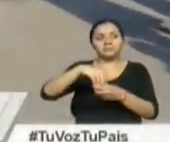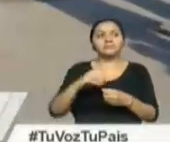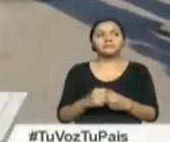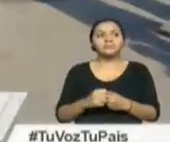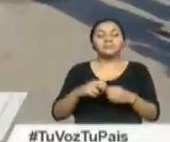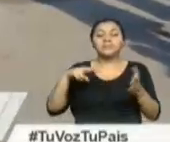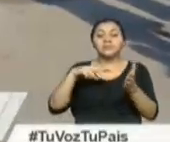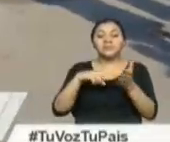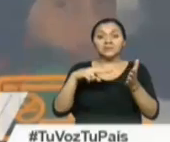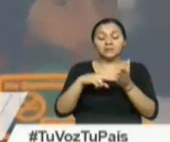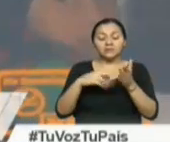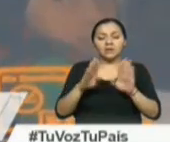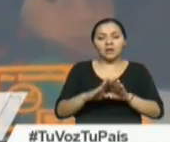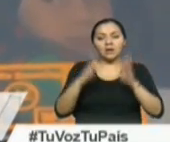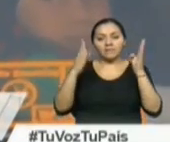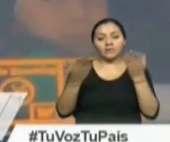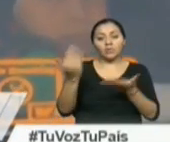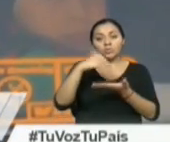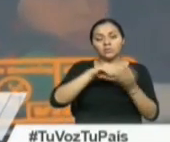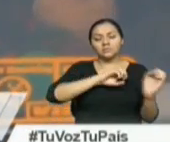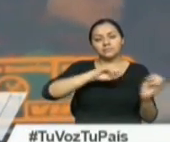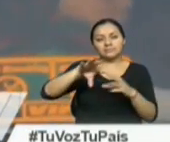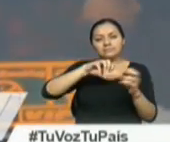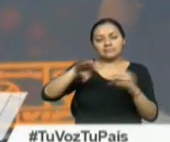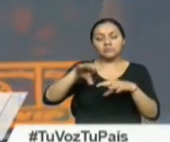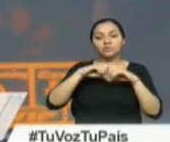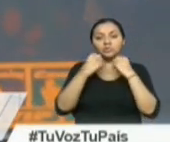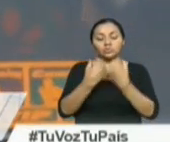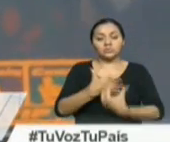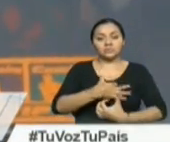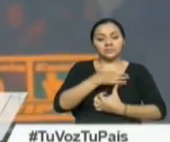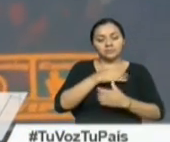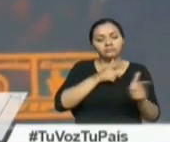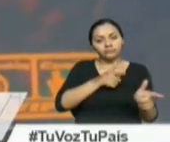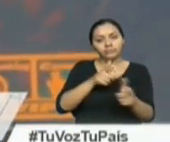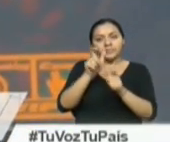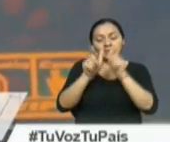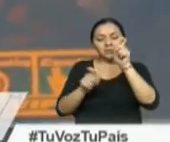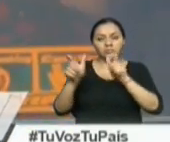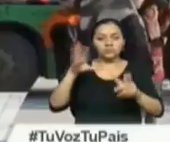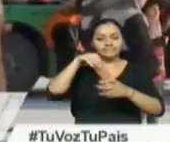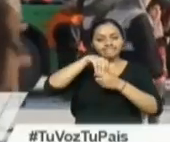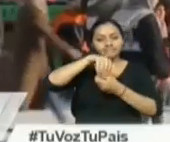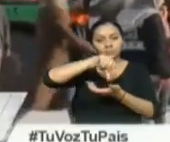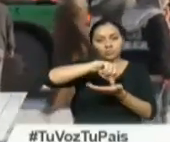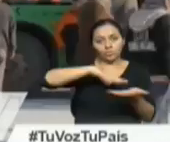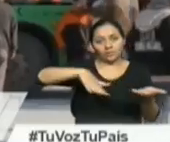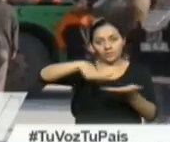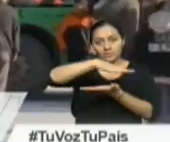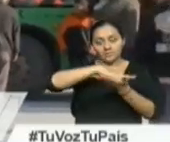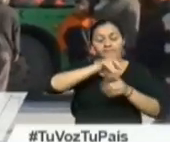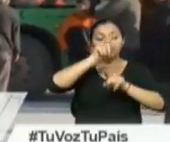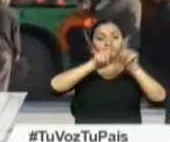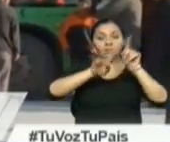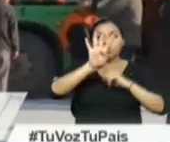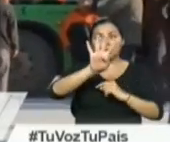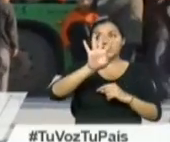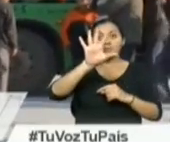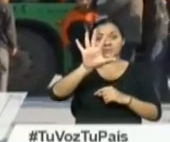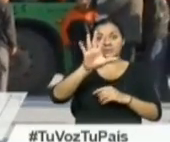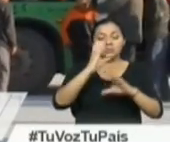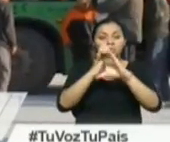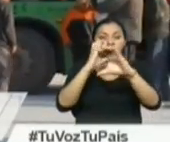Siria reanudó el miércoles la evacuación de civiles y combatientes en varias ciudades asediadas. Unos 45